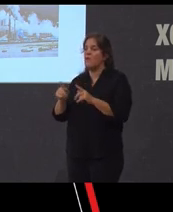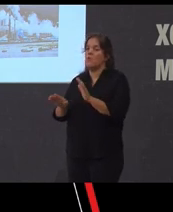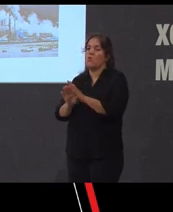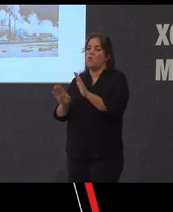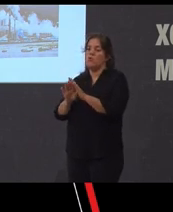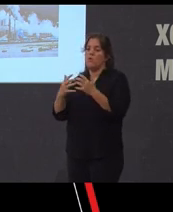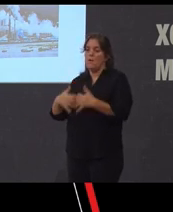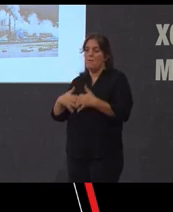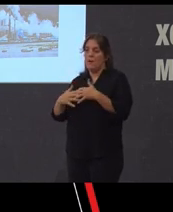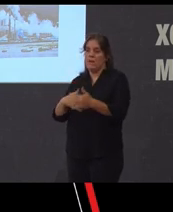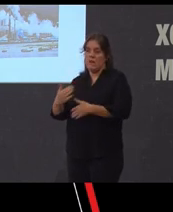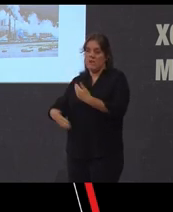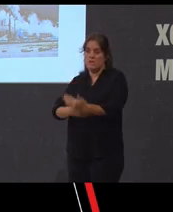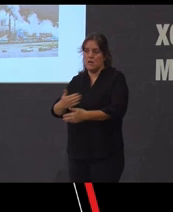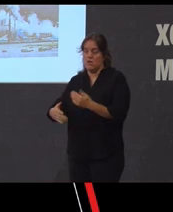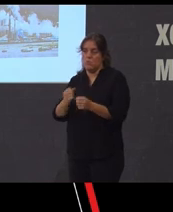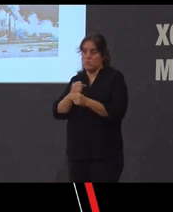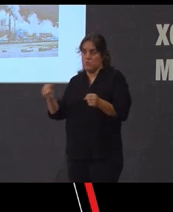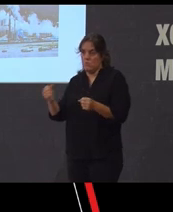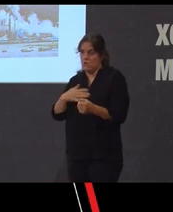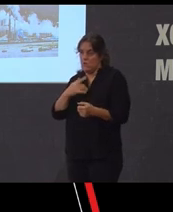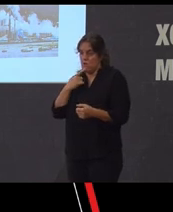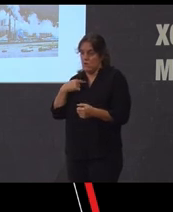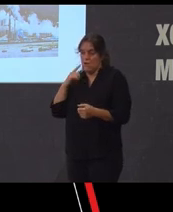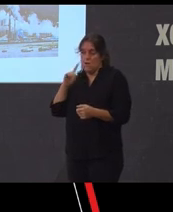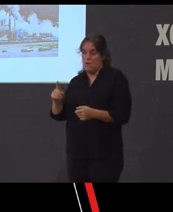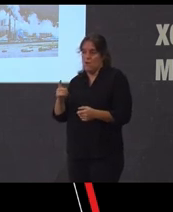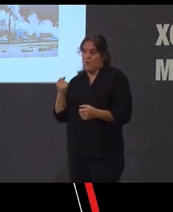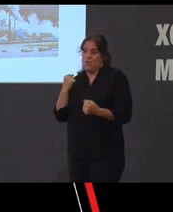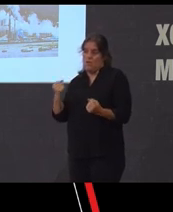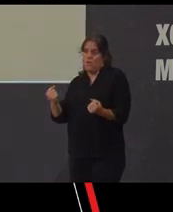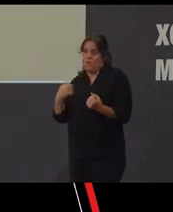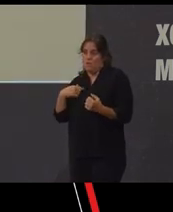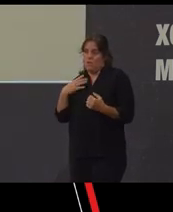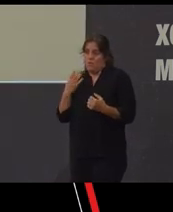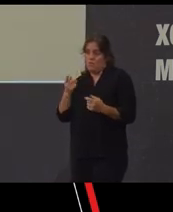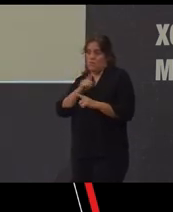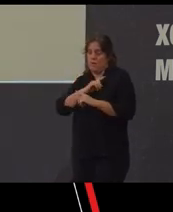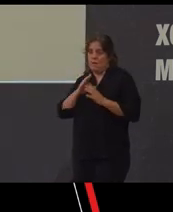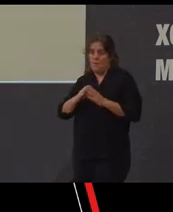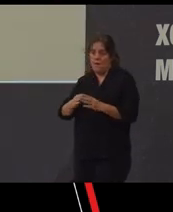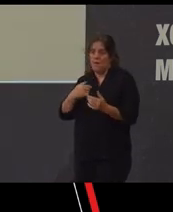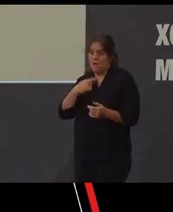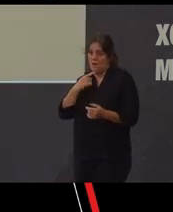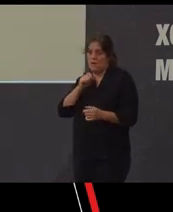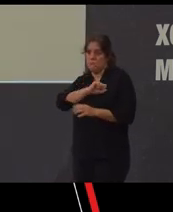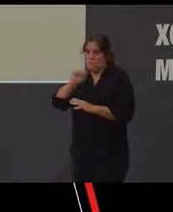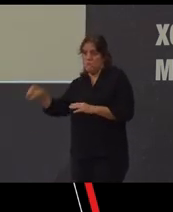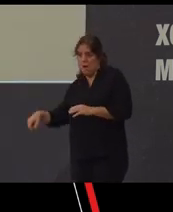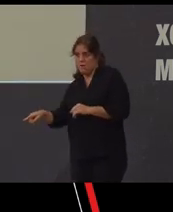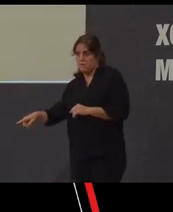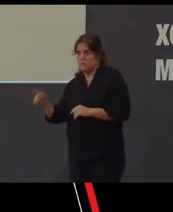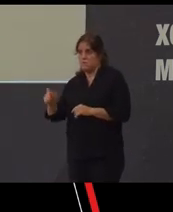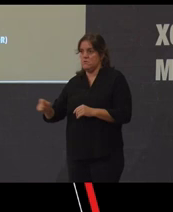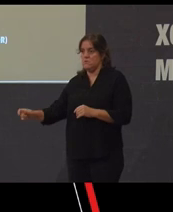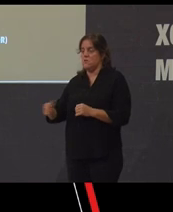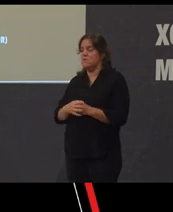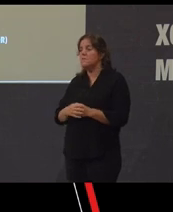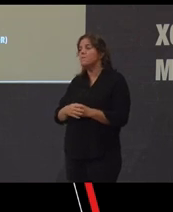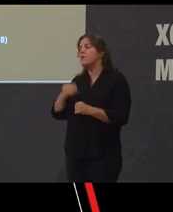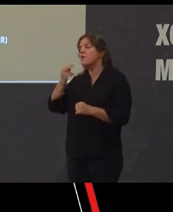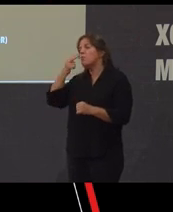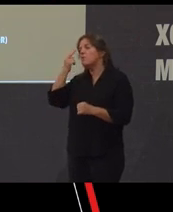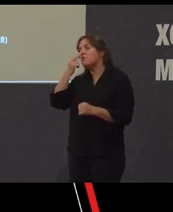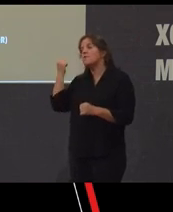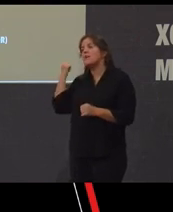alteracións. Imposible que sufrira máis alteracións, pois, claro, coa desproporción de forzas. É moi interesante o que